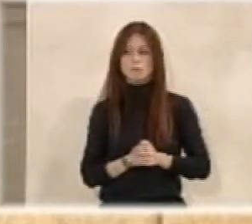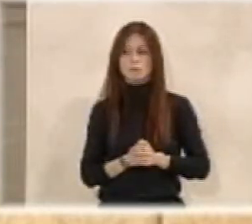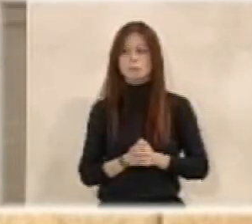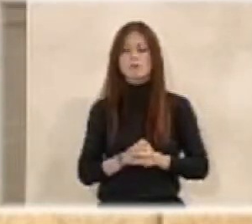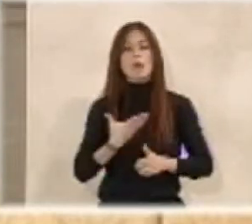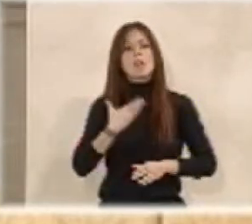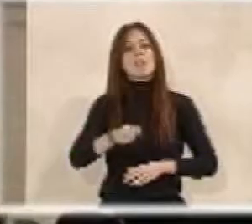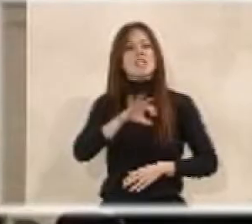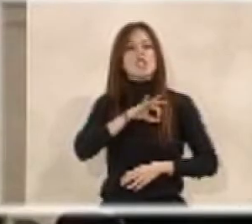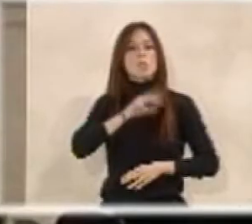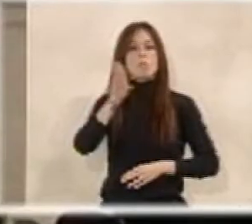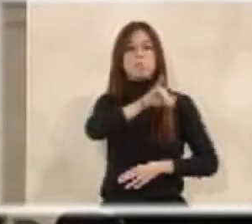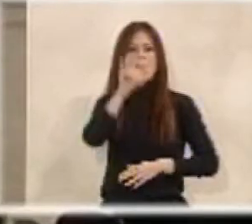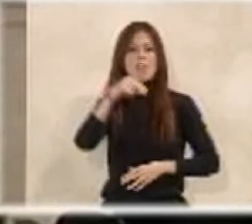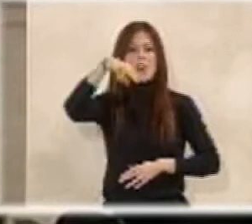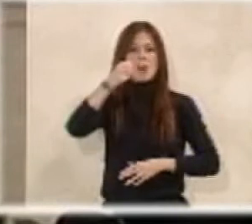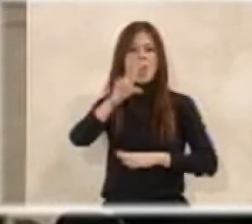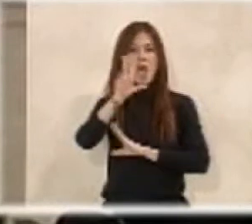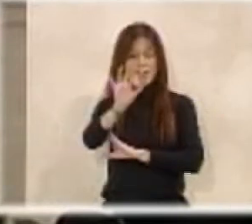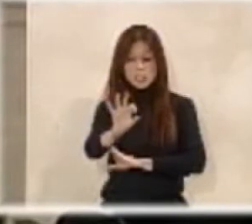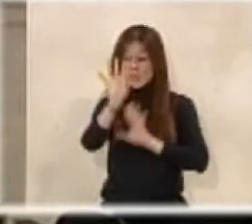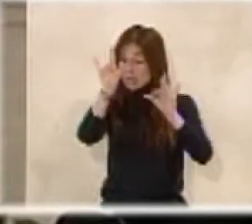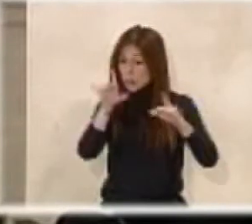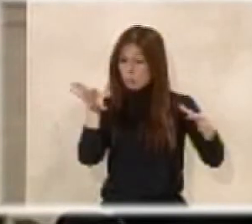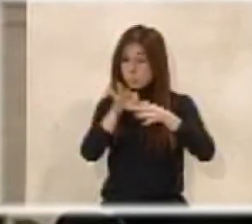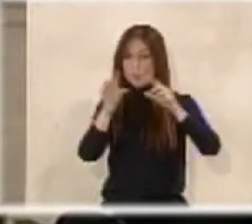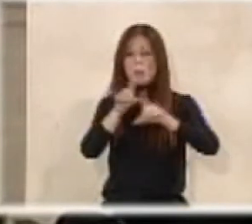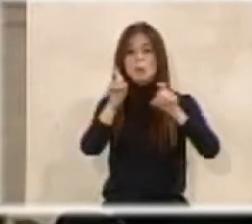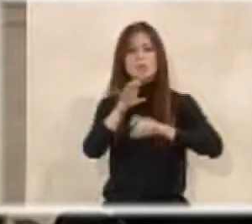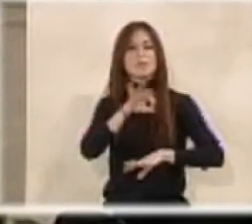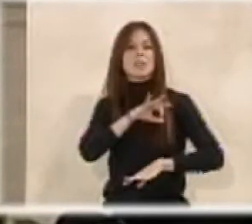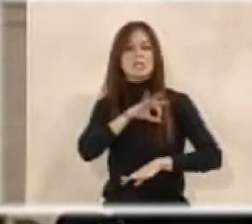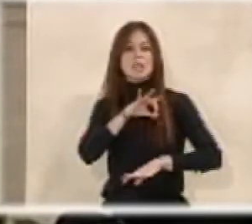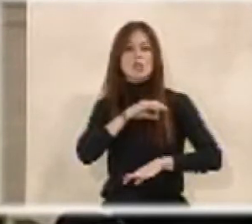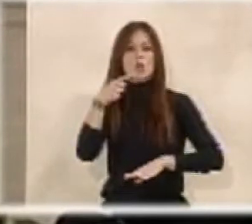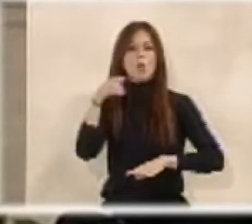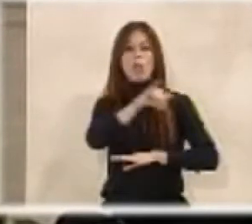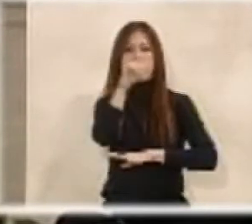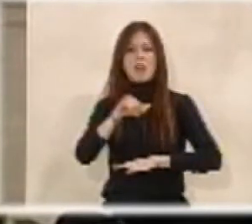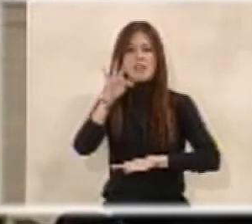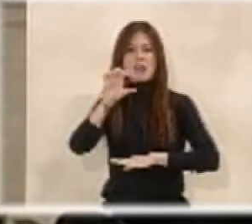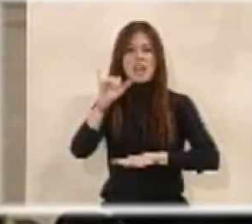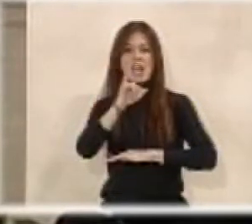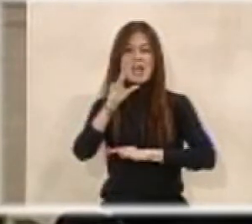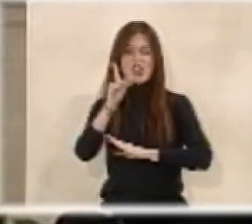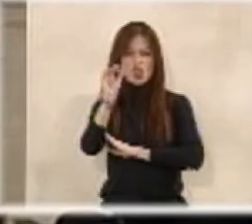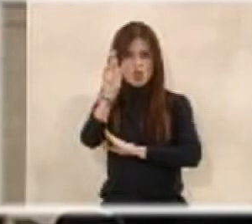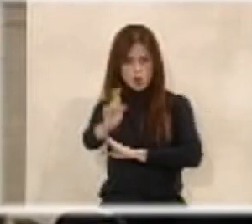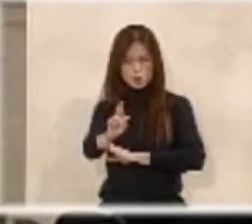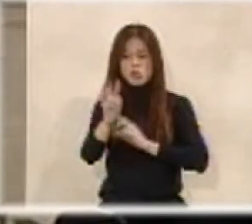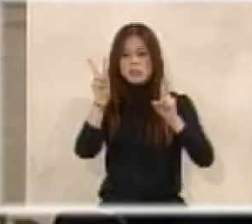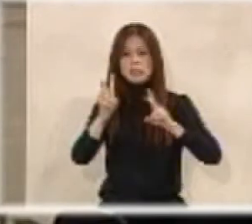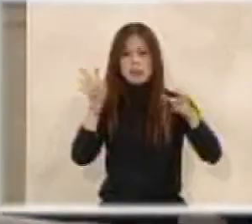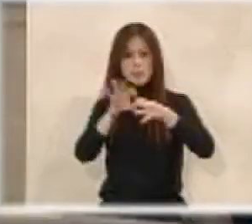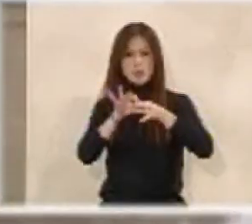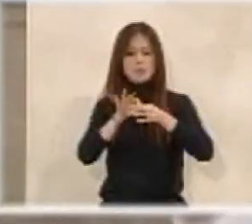Señor Pérez Nava. Si bien respecto a la pregunta que hace el señor Teodoro González Tejedor a todos los portavoces en materia